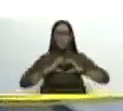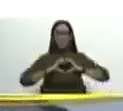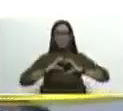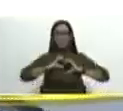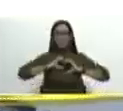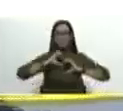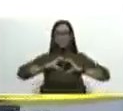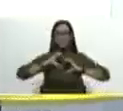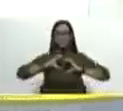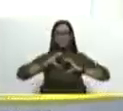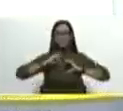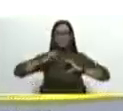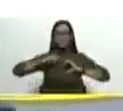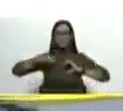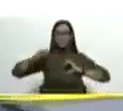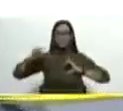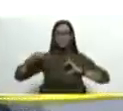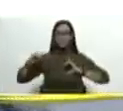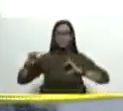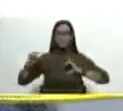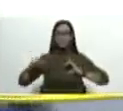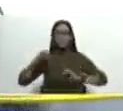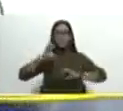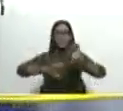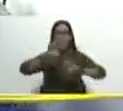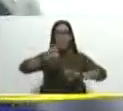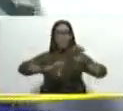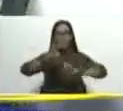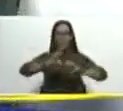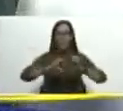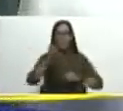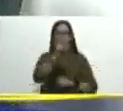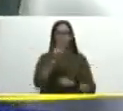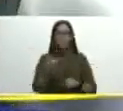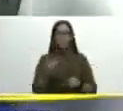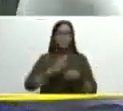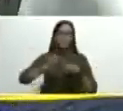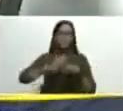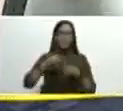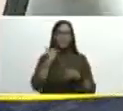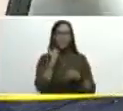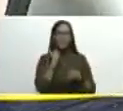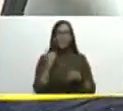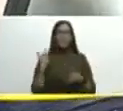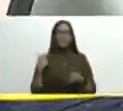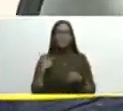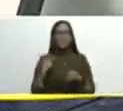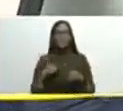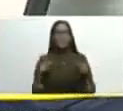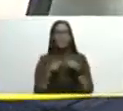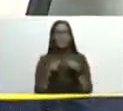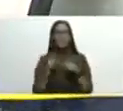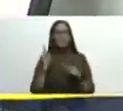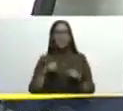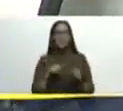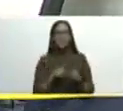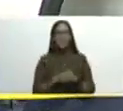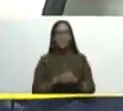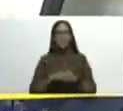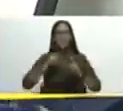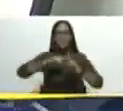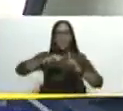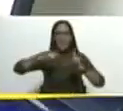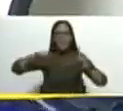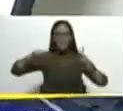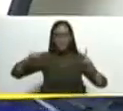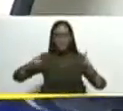arterial. Ah, pero cuatro son... horas. Con eso podemos evaluar los pacientes. Correcto. Y descartar enfermedad. Tenemos un equipo también para hacer ecocardiograma y poder evaluar la